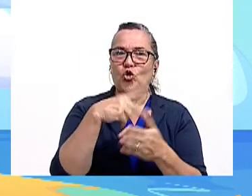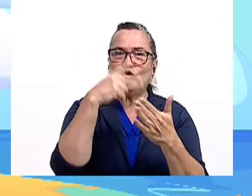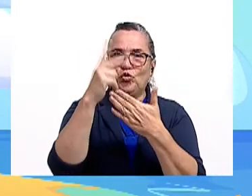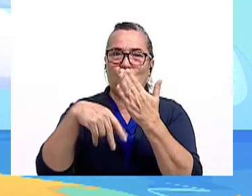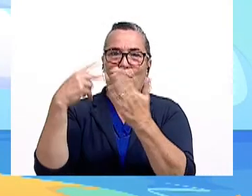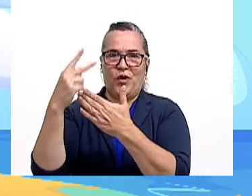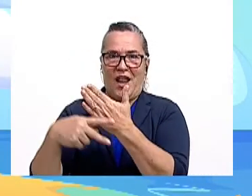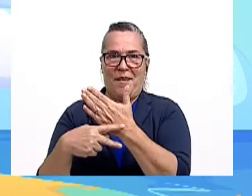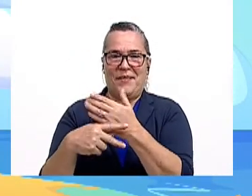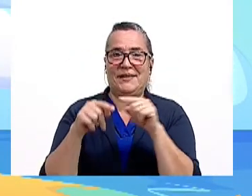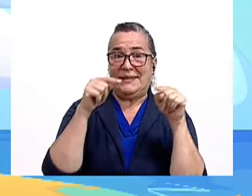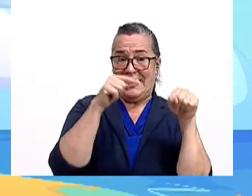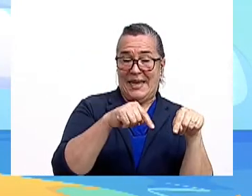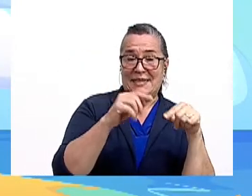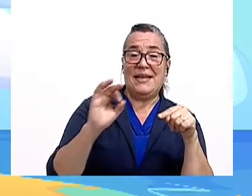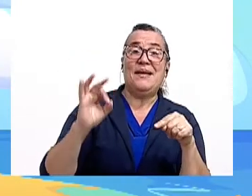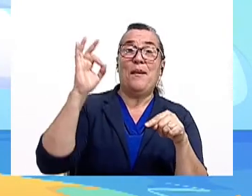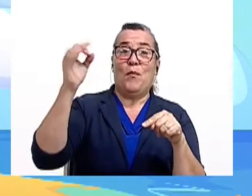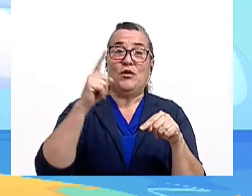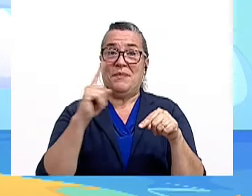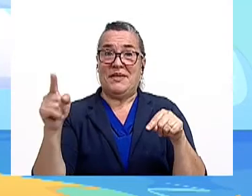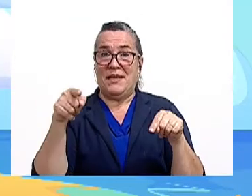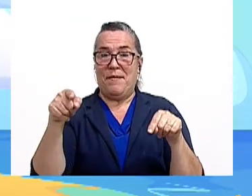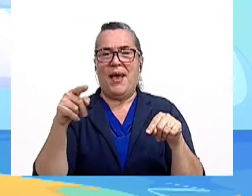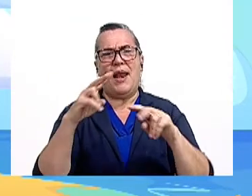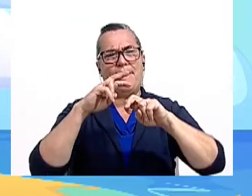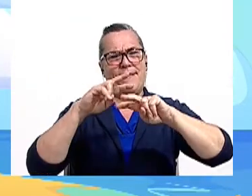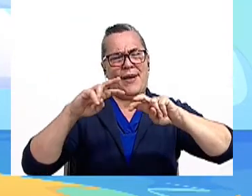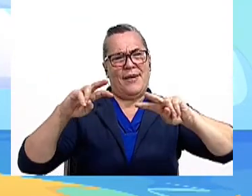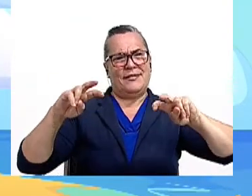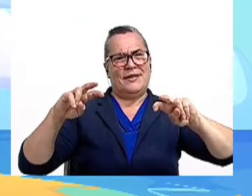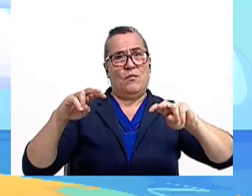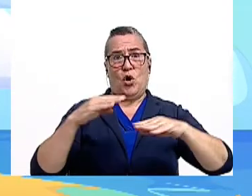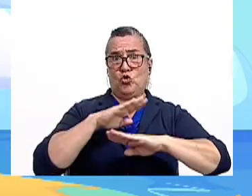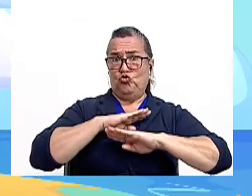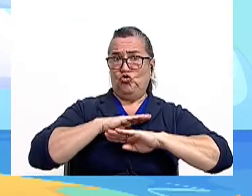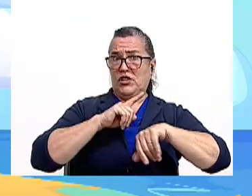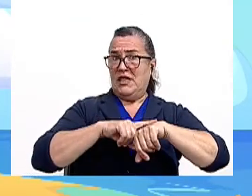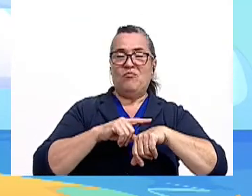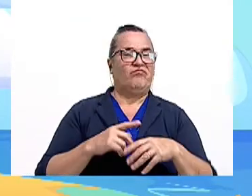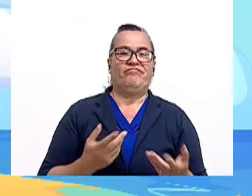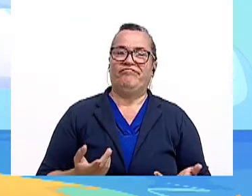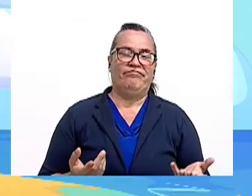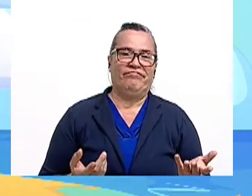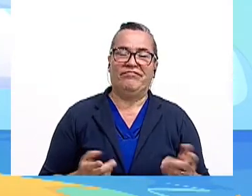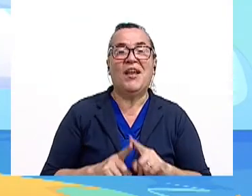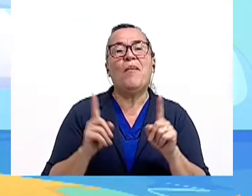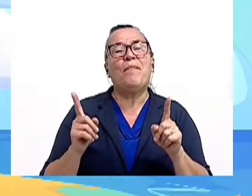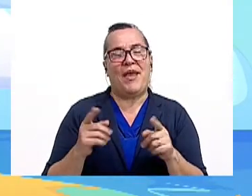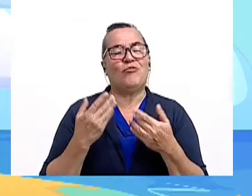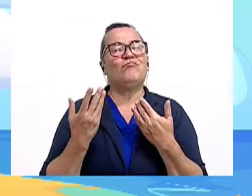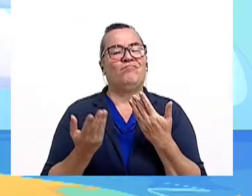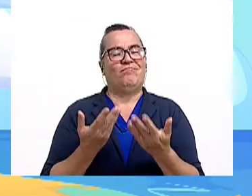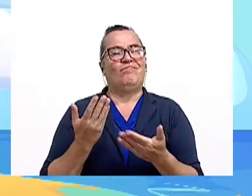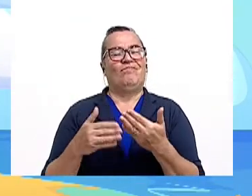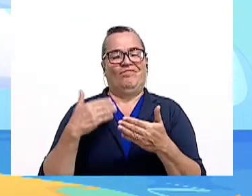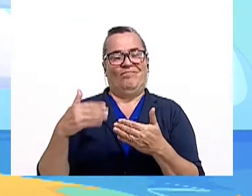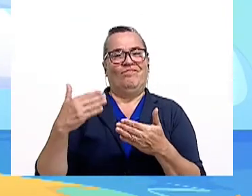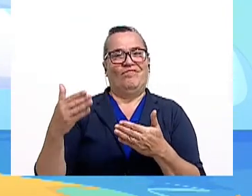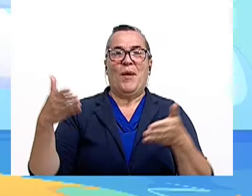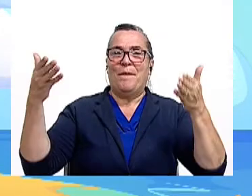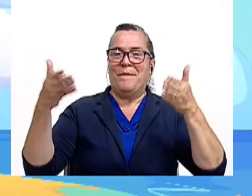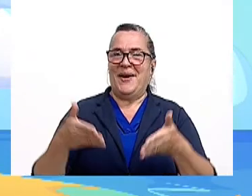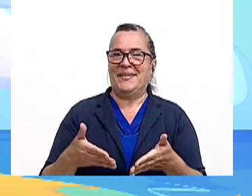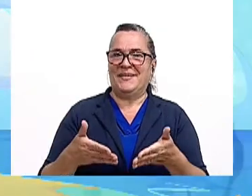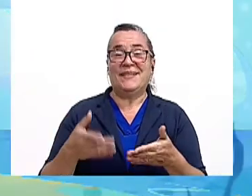¿sí? Este y el de la próxima semana, porque no nos va a alcanzar el tiempo. Pero vamos ya a la